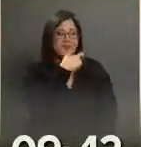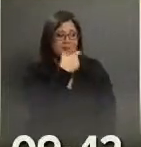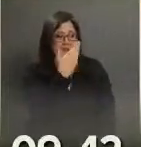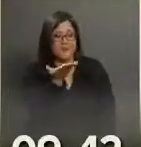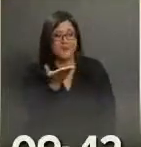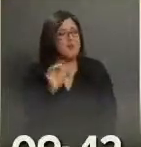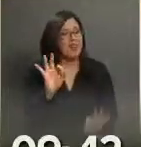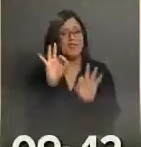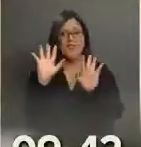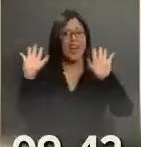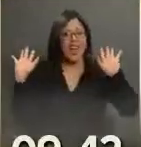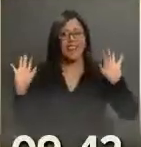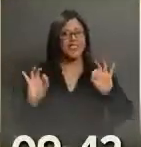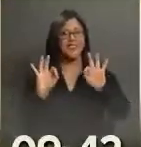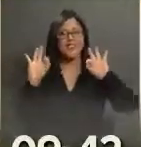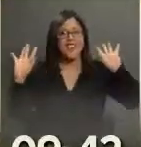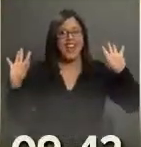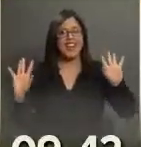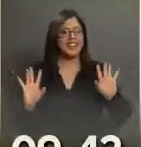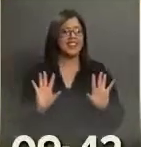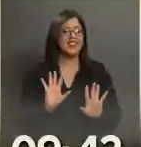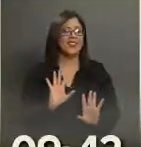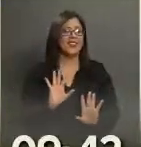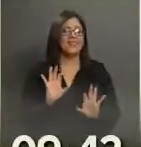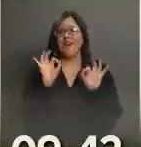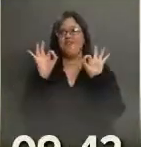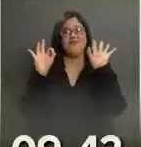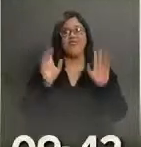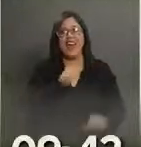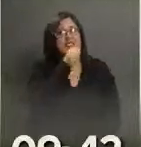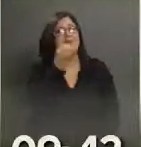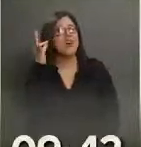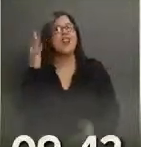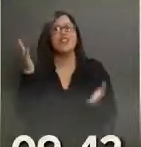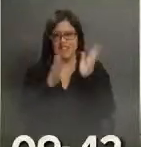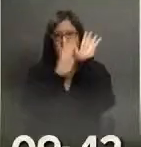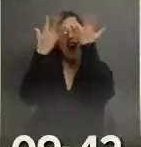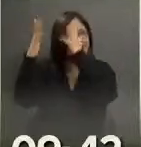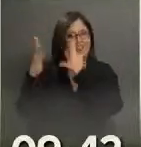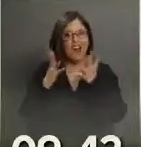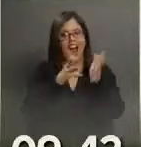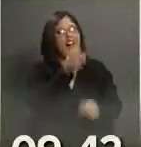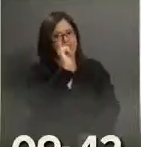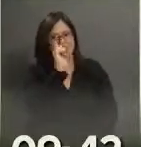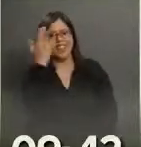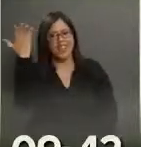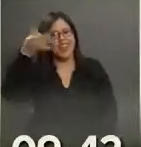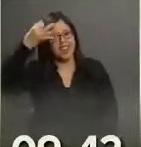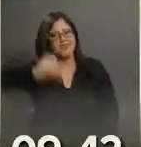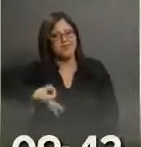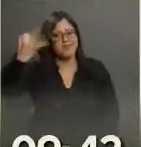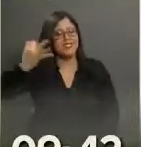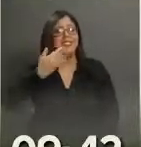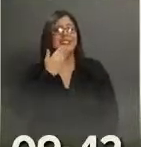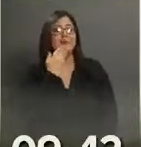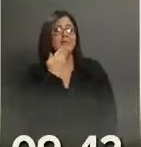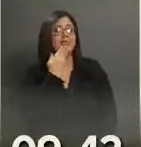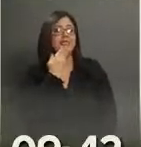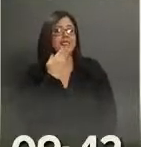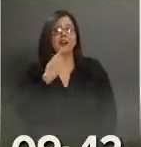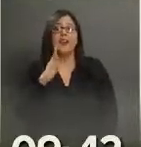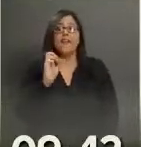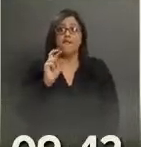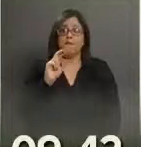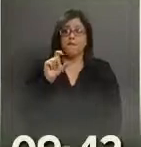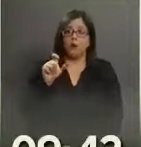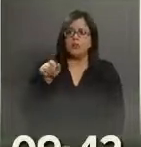Excelente. No, extraordinario Cristina González, digámoslo. ¿Qué pasó? Aplausos, todo terreno. Señalando esto, que ha sido tan